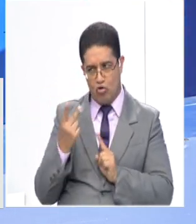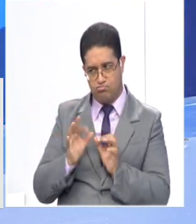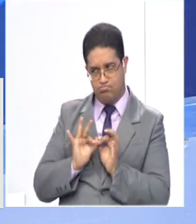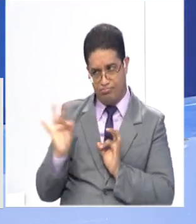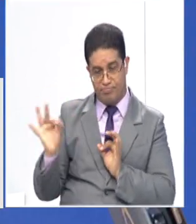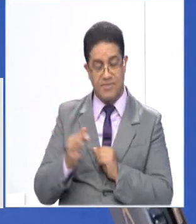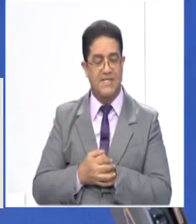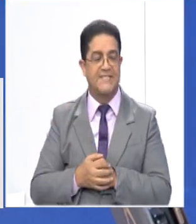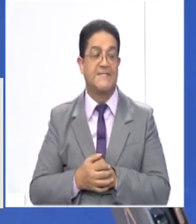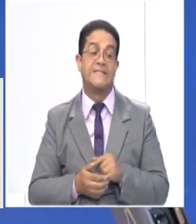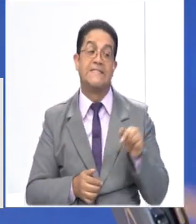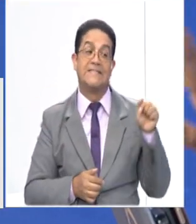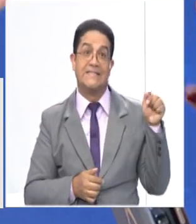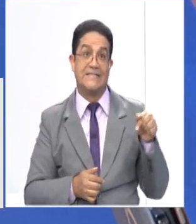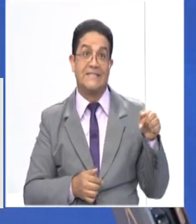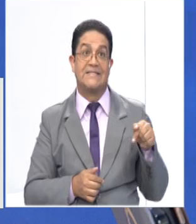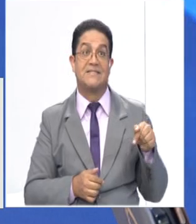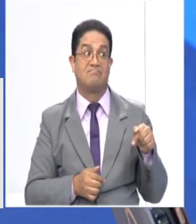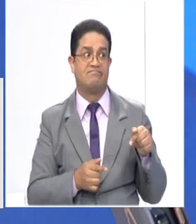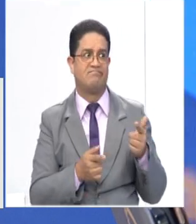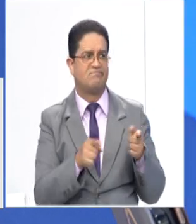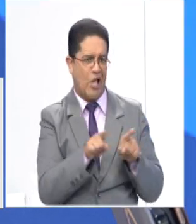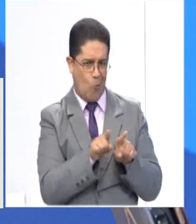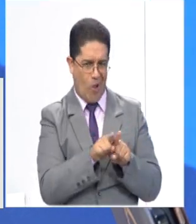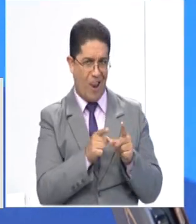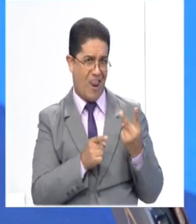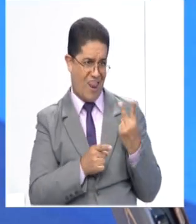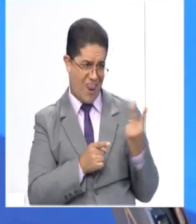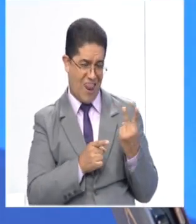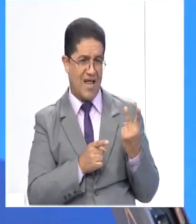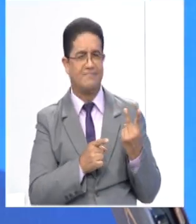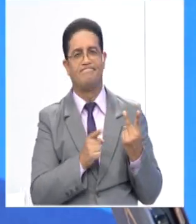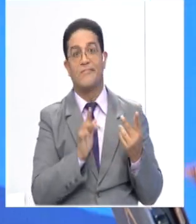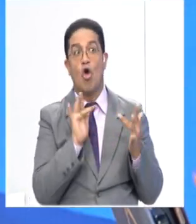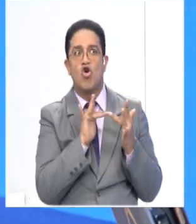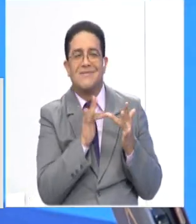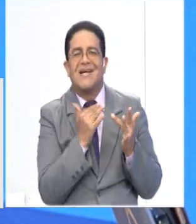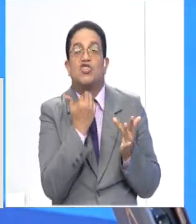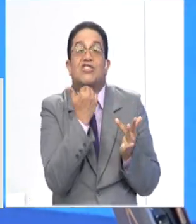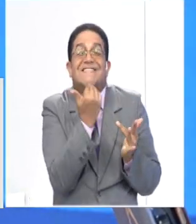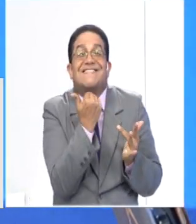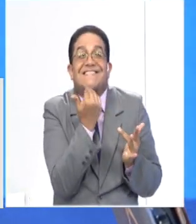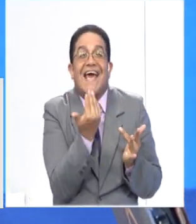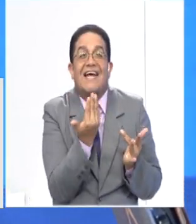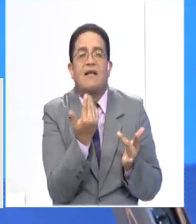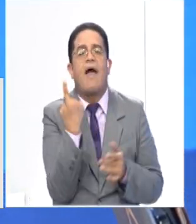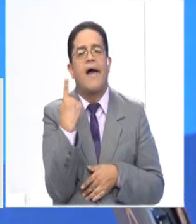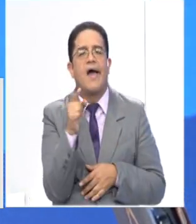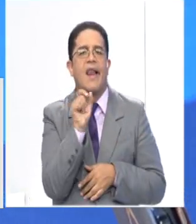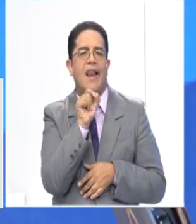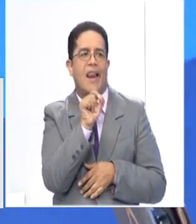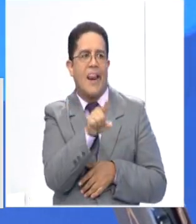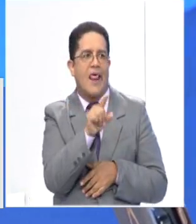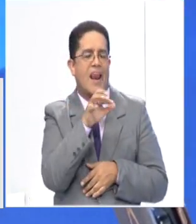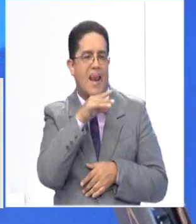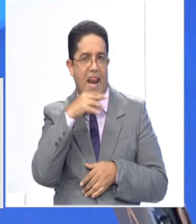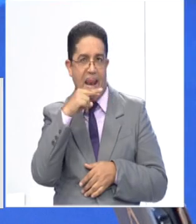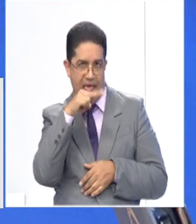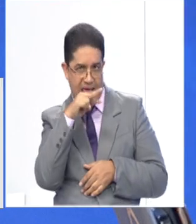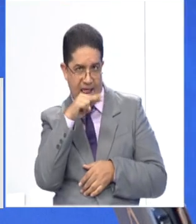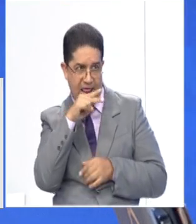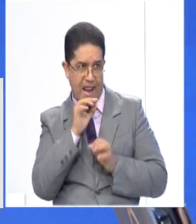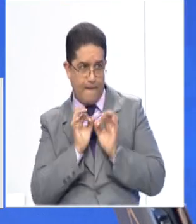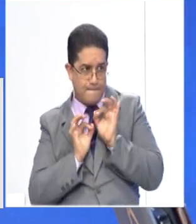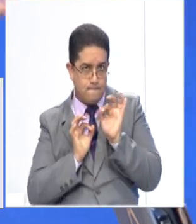variante no, a esta distancia que estamos nosotros no, porque es de contacto más estrecho. O sea, hay goticas que son muy pequeñas que